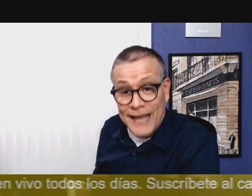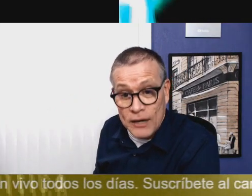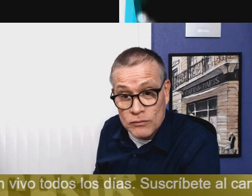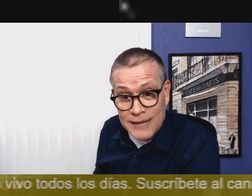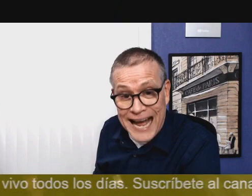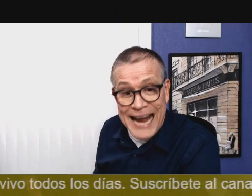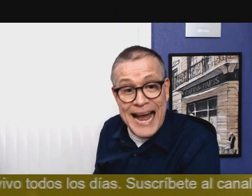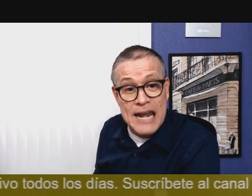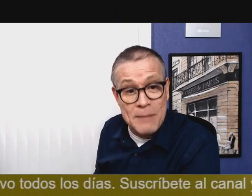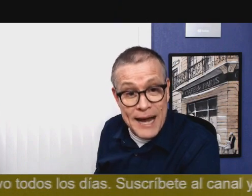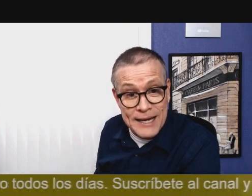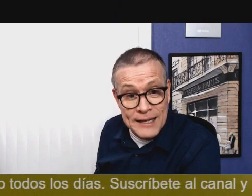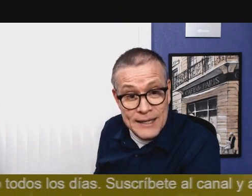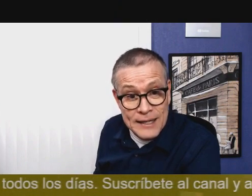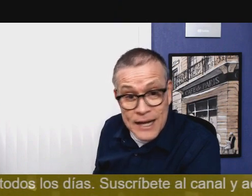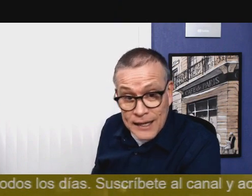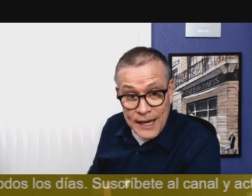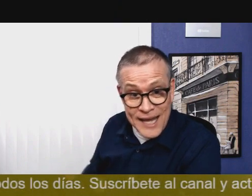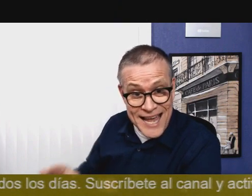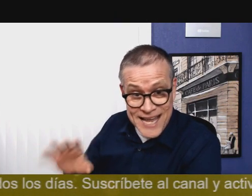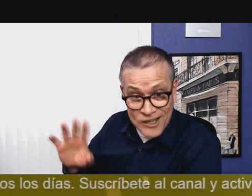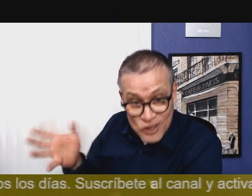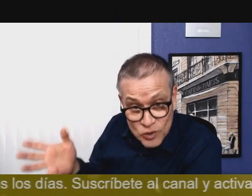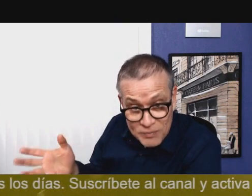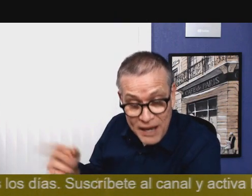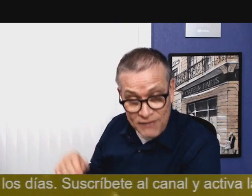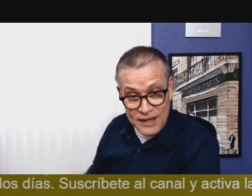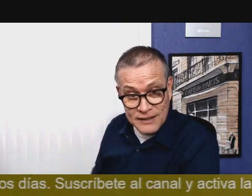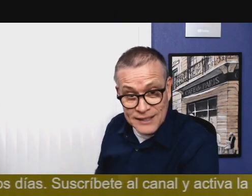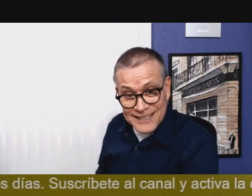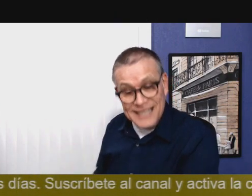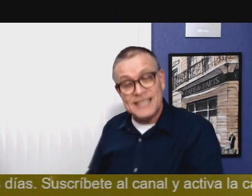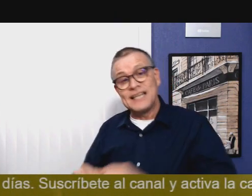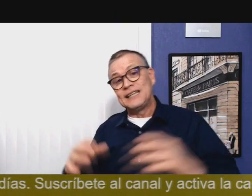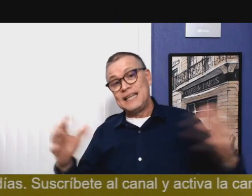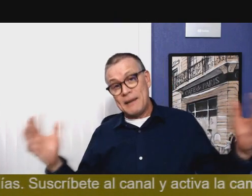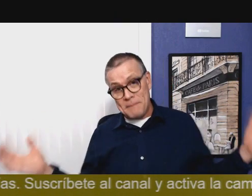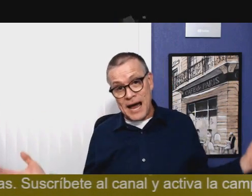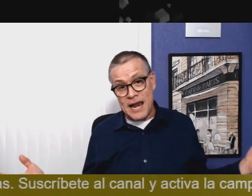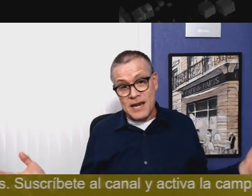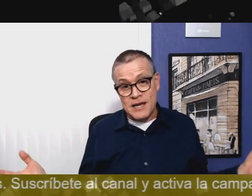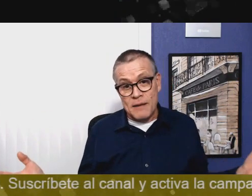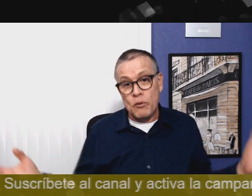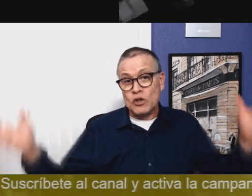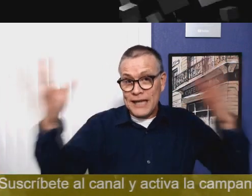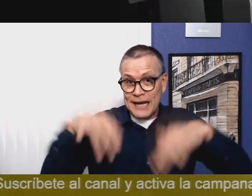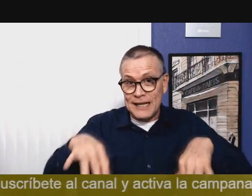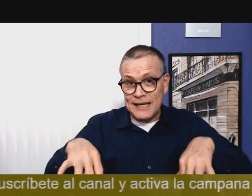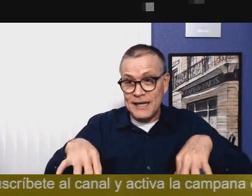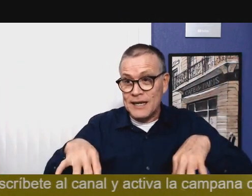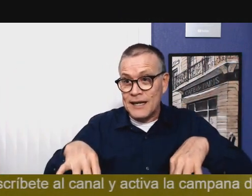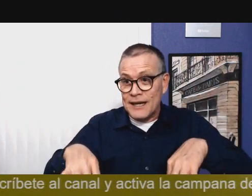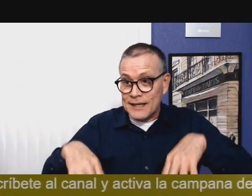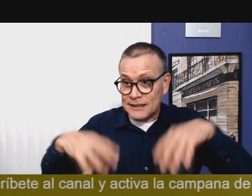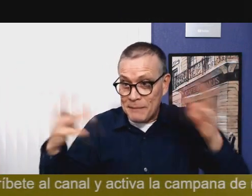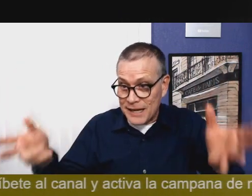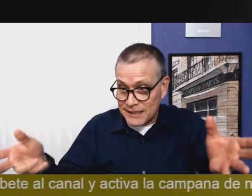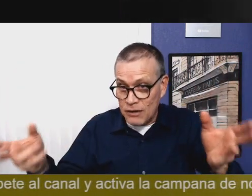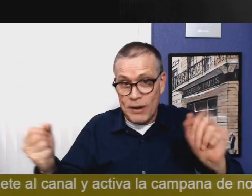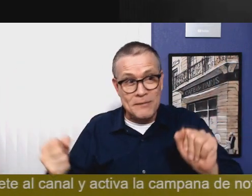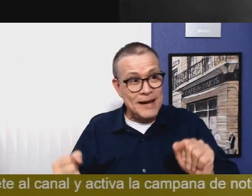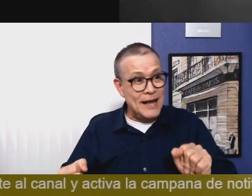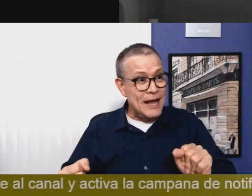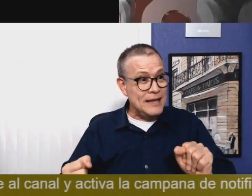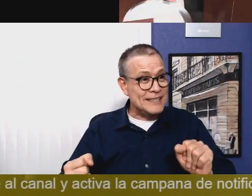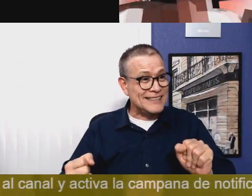chayotero, a Galván. Que ella ya no sumaba que se sentía mal porque ahí está